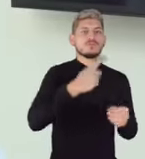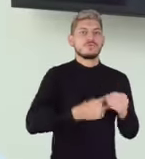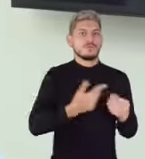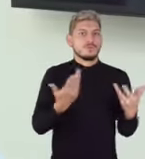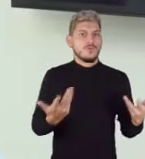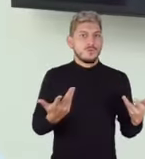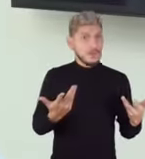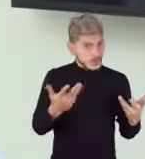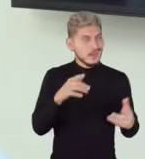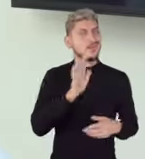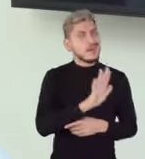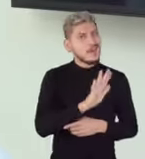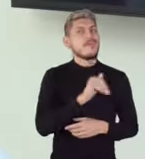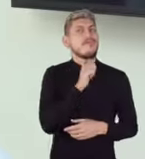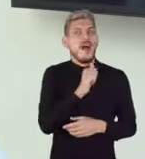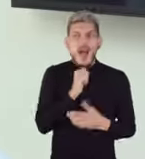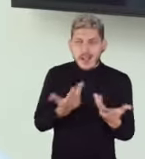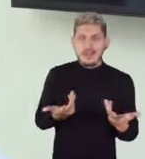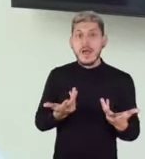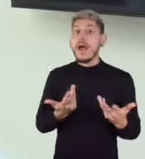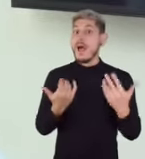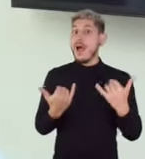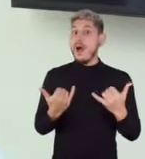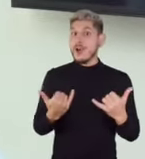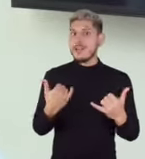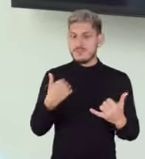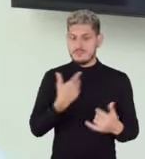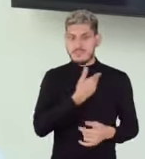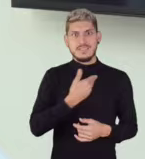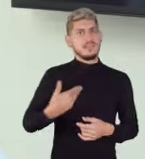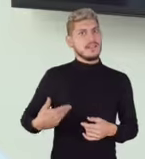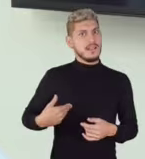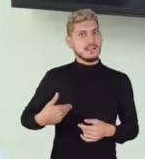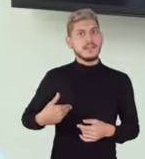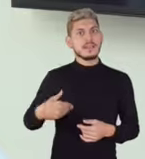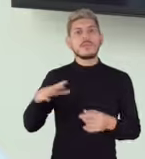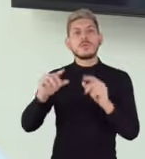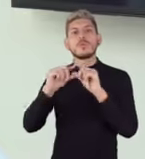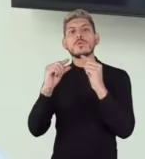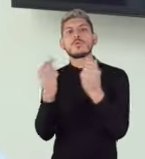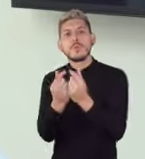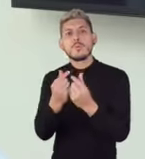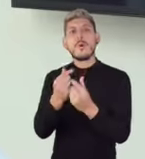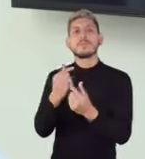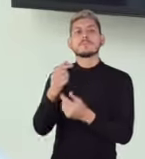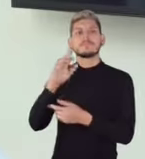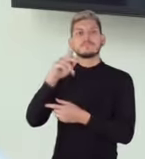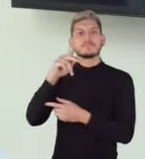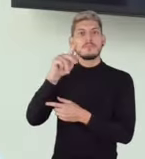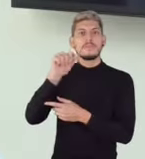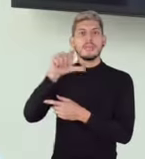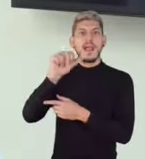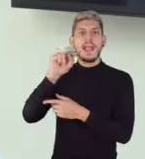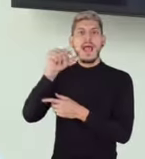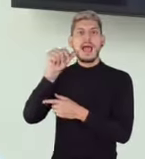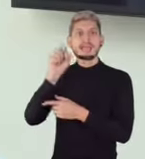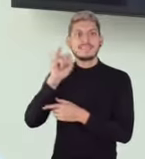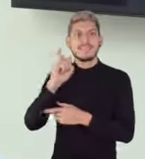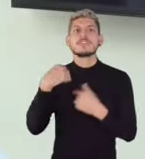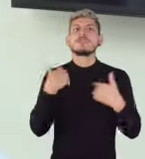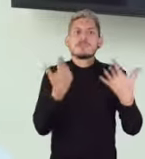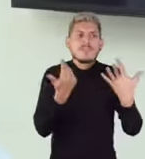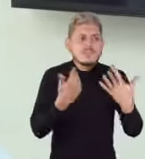mucha falta, y en este sentido, ahora que estoy como presidenta también del GAD parroquial de Alangací, he tenido esta oportunidad de palpar esta